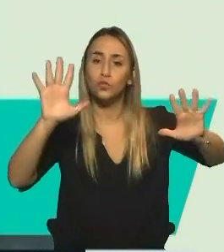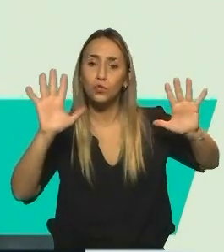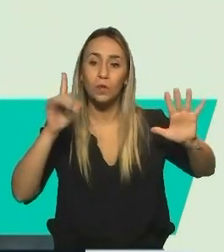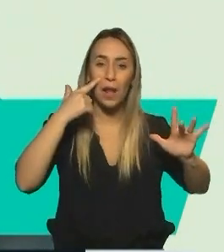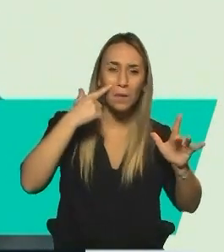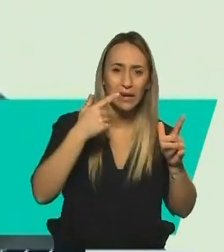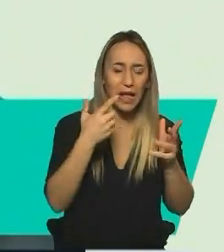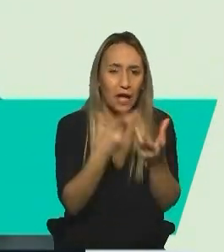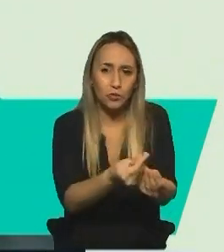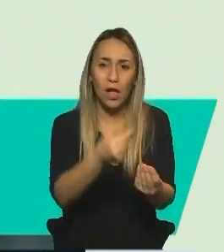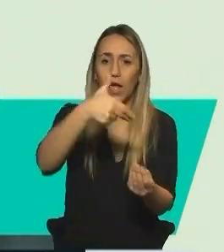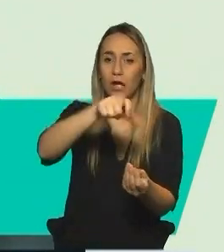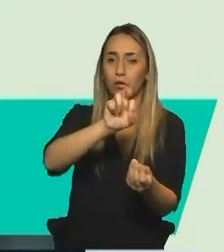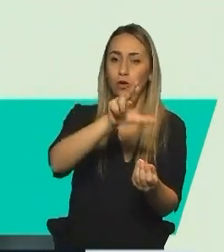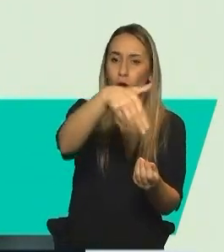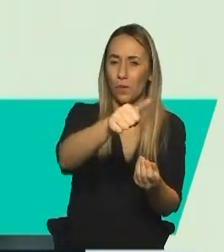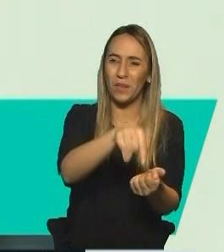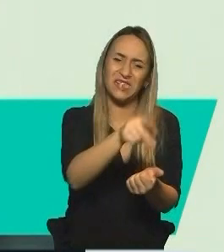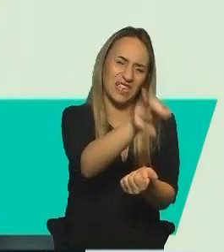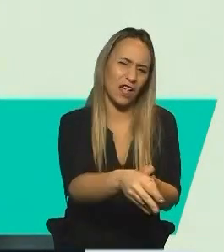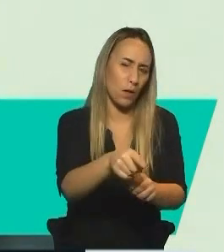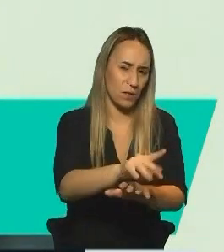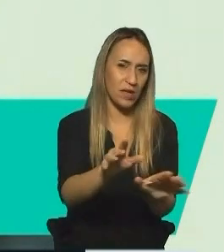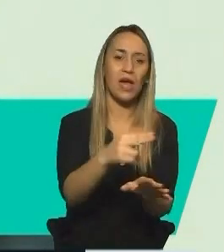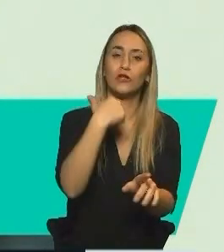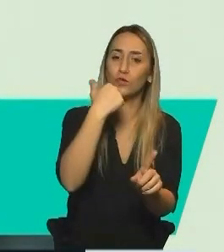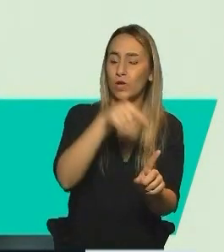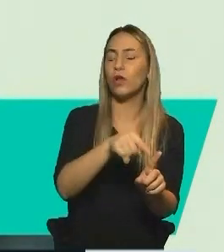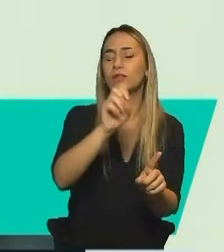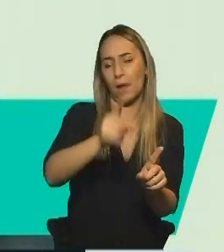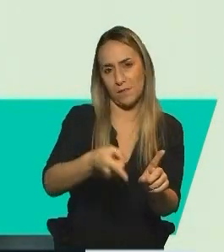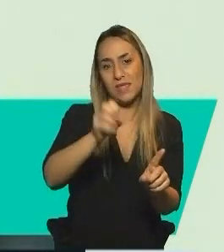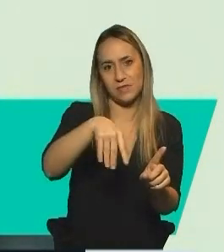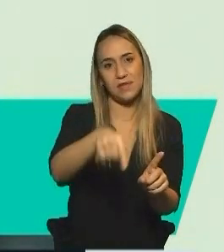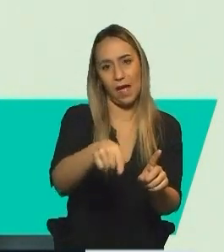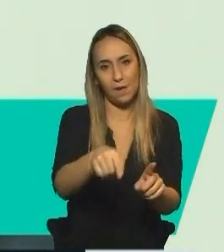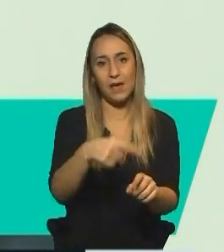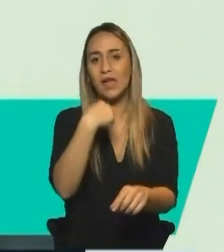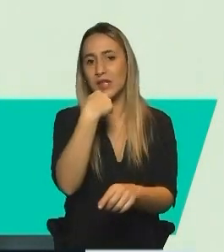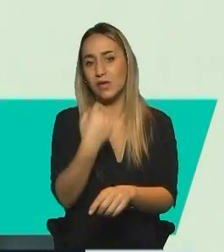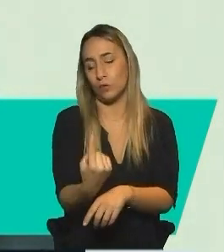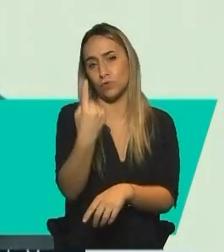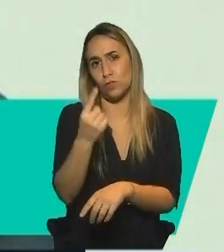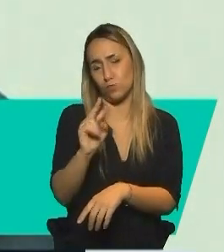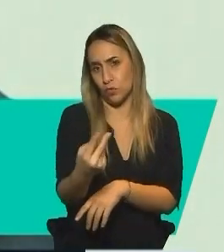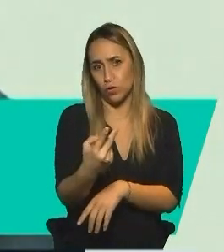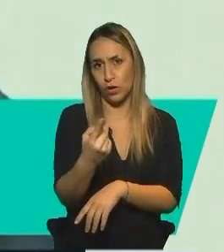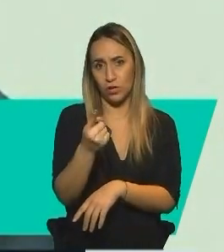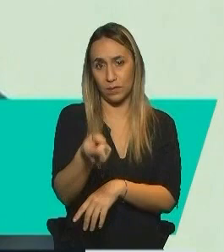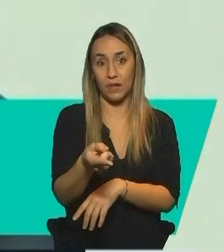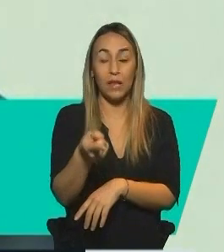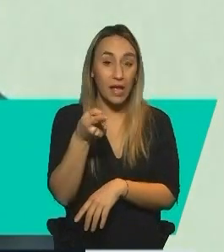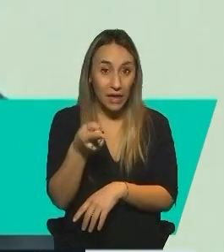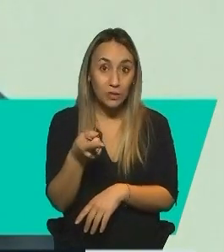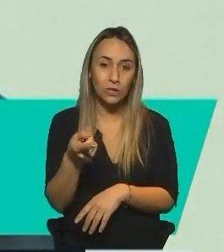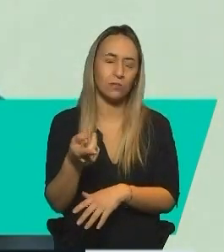Norma Leu, si bien ella sabía que su hijo estaba también en el edificio y fue una de las víctimas. Esos